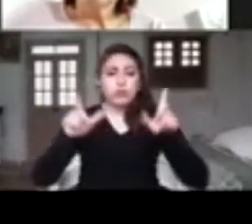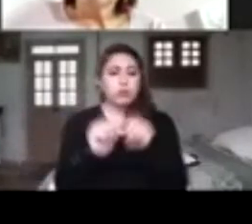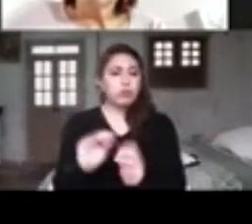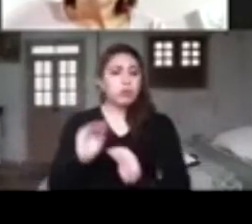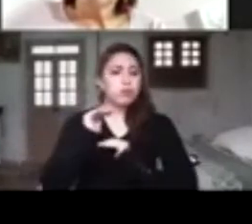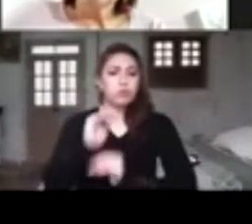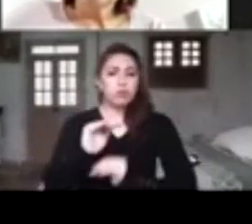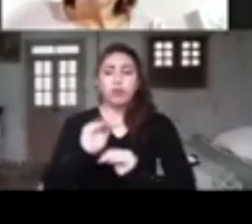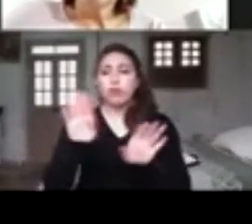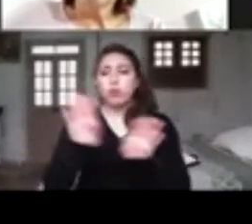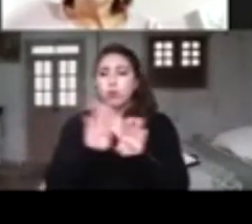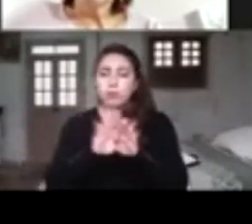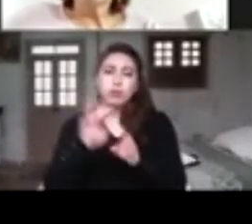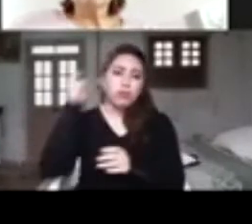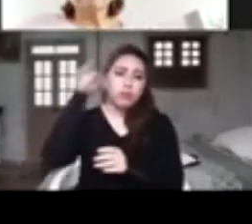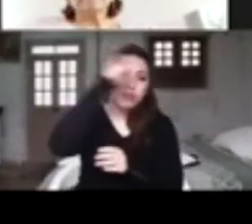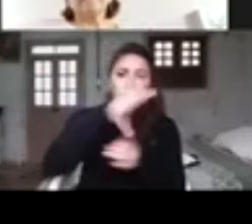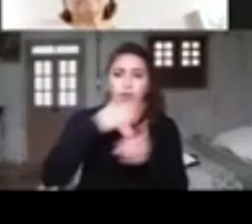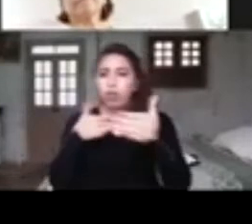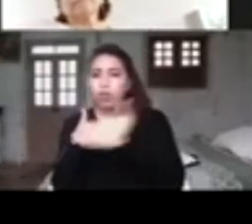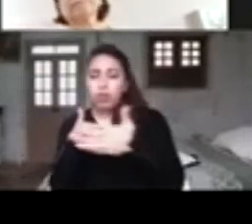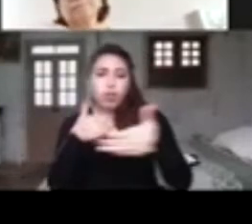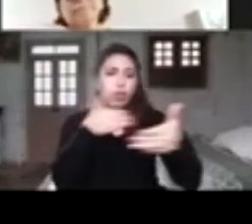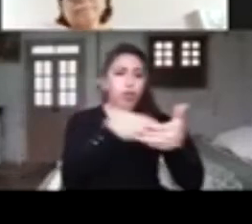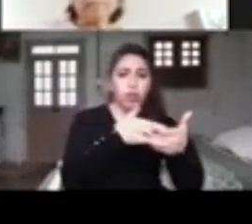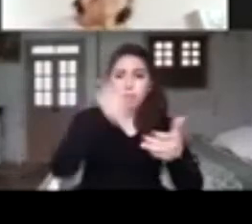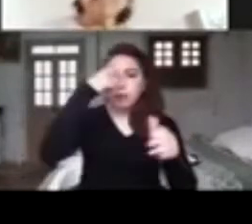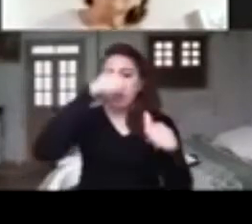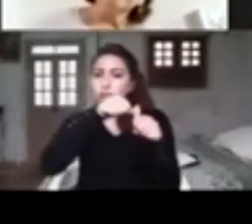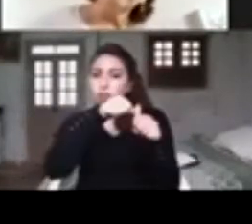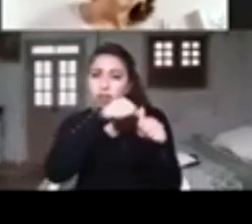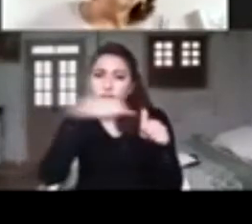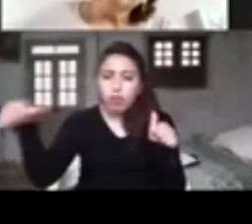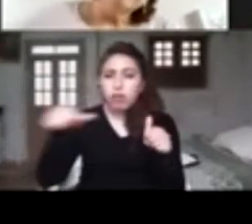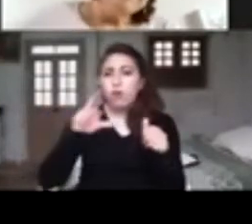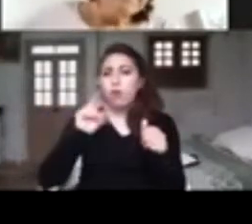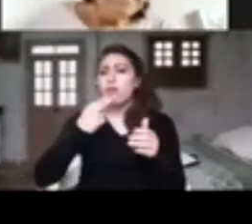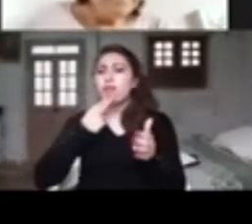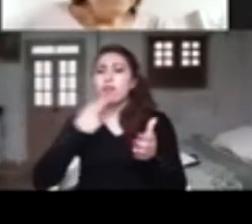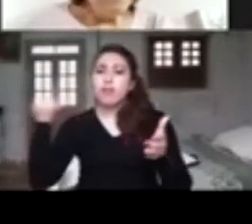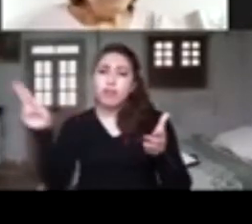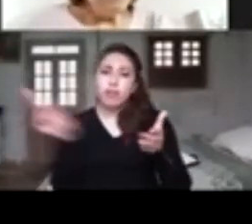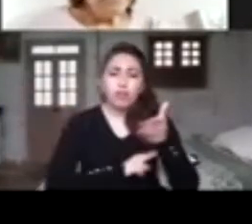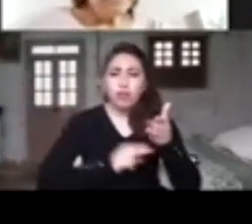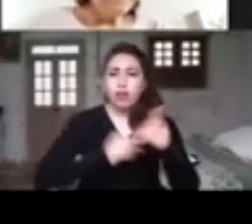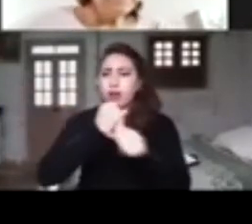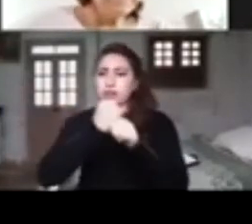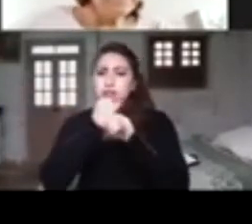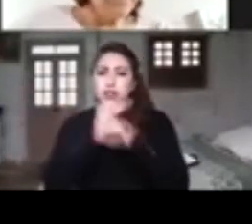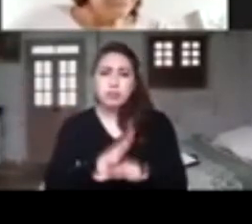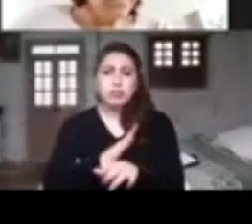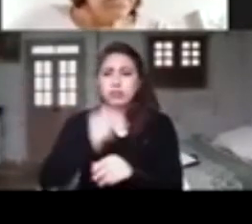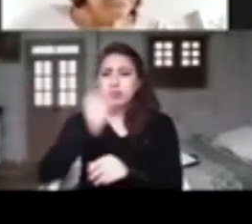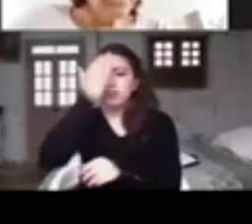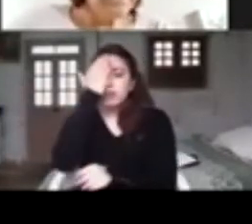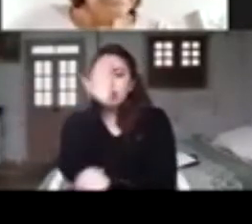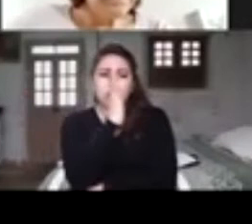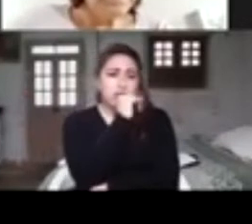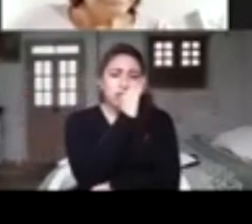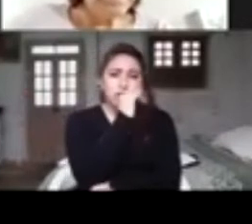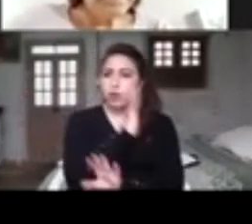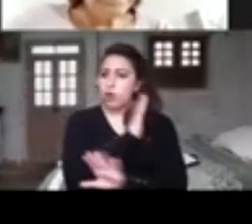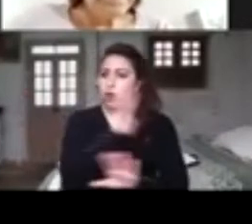trabas u obstáculos que censuren o que limiten lo que la ciudadanía busca conocer de su